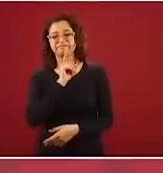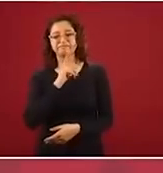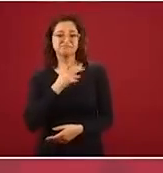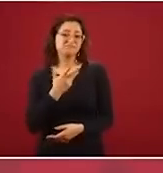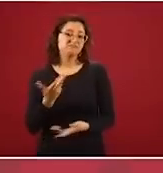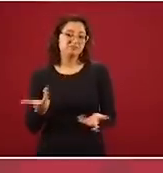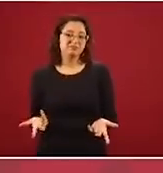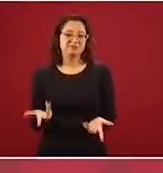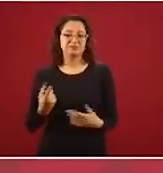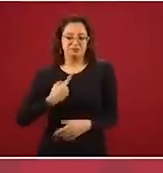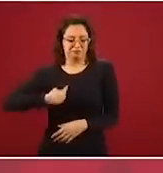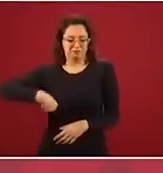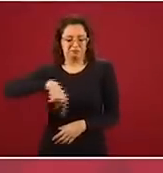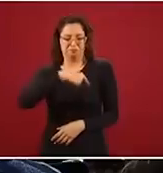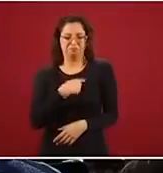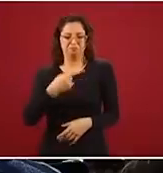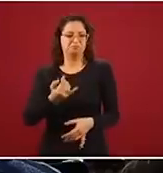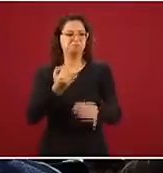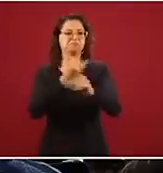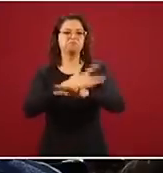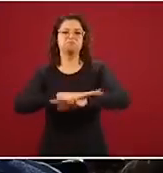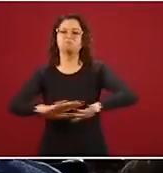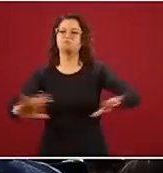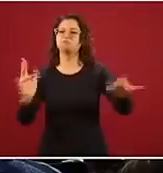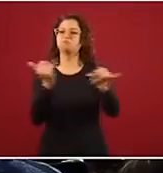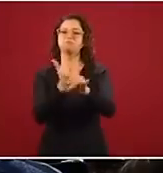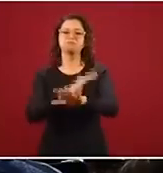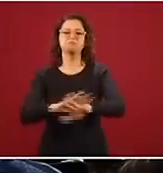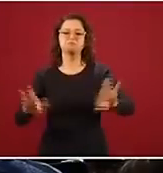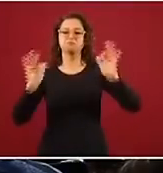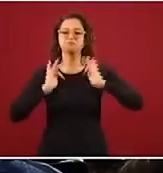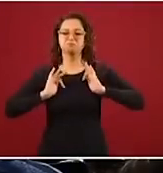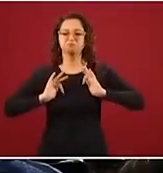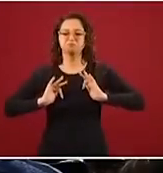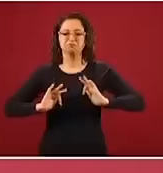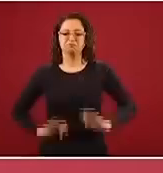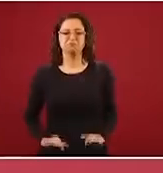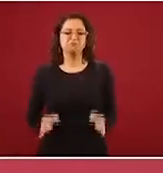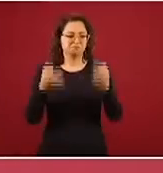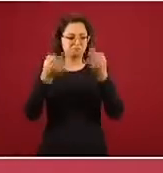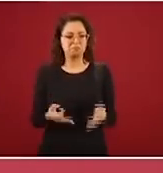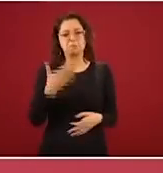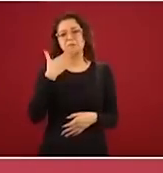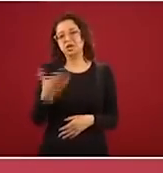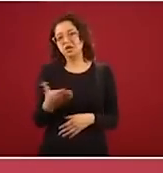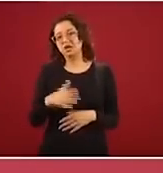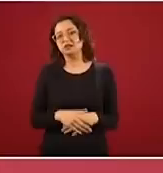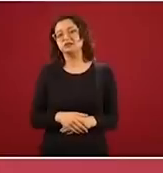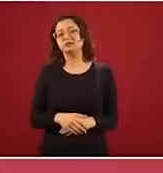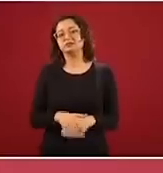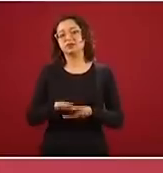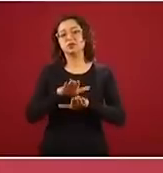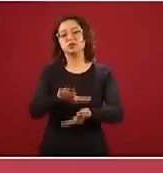medida que nosotros podamos informar, ¿sí? Bien, por ejemplo, en el caso de las